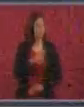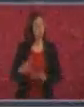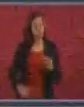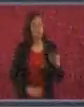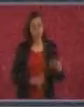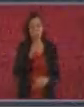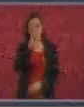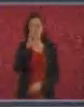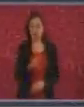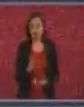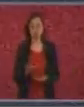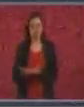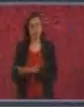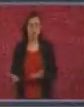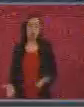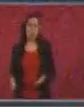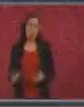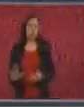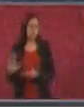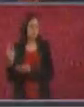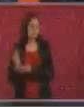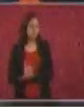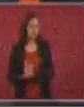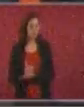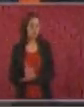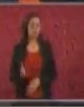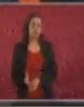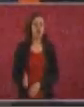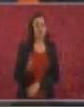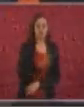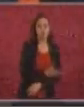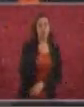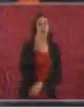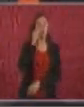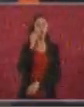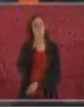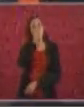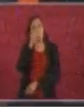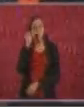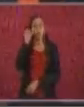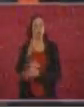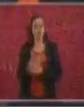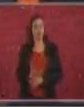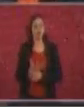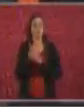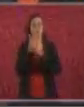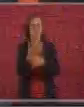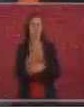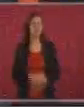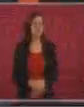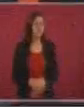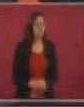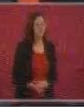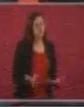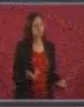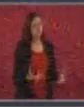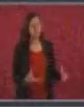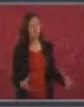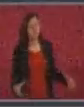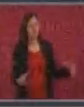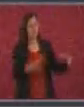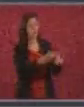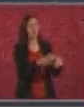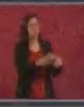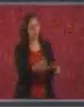sí, puntaje en popularidad. Es que tiene, el que tiene ya cautivos con los programas sociales. ¿Cuántos tienen Tamaulipas? 400,000,